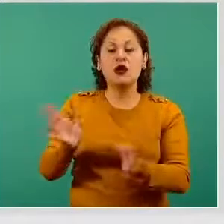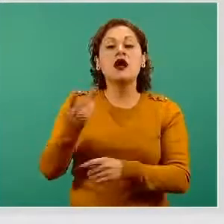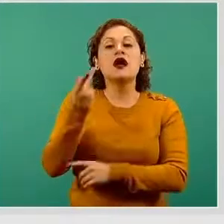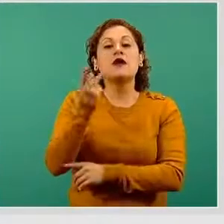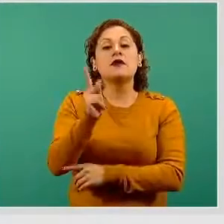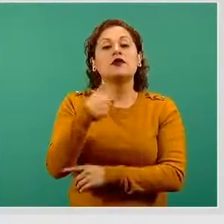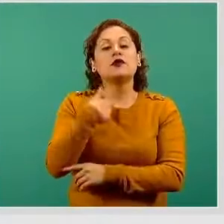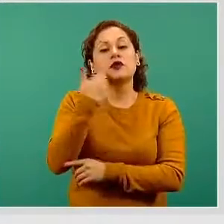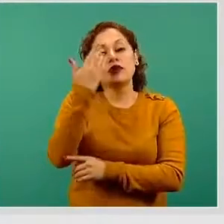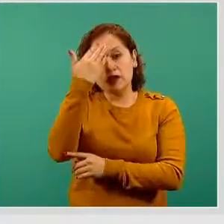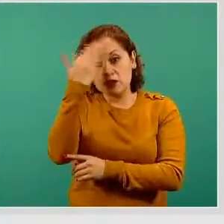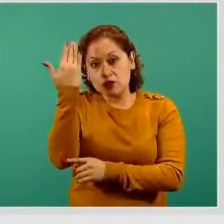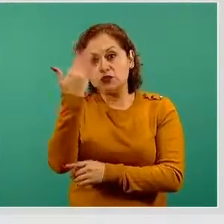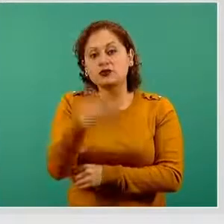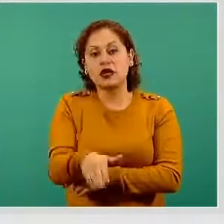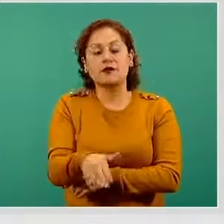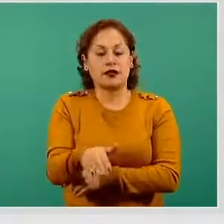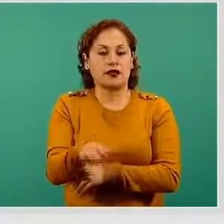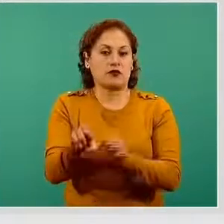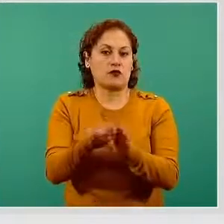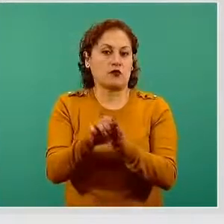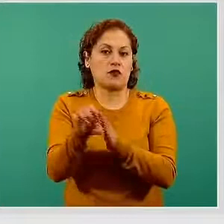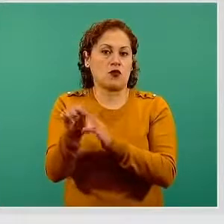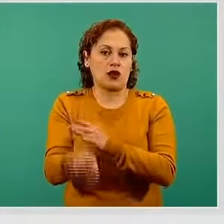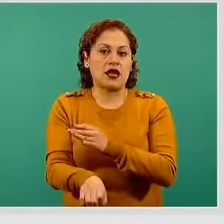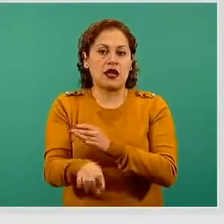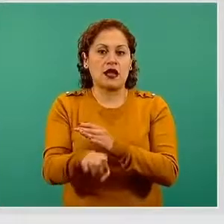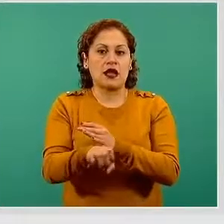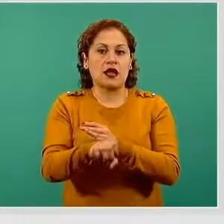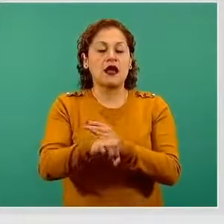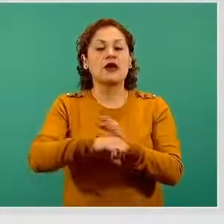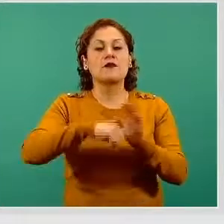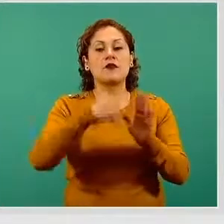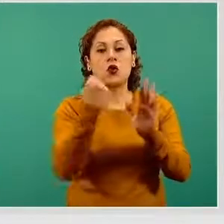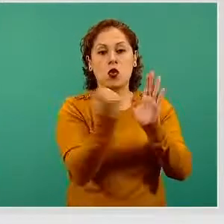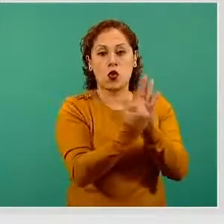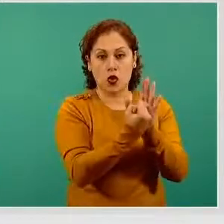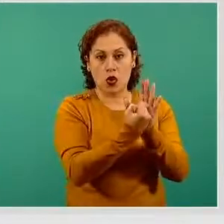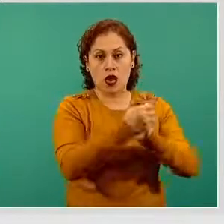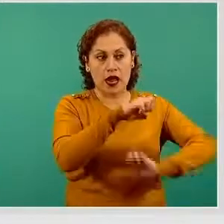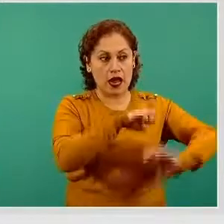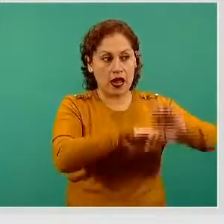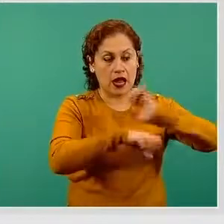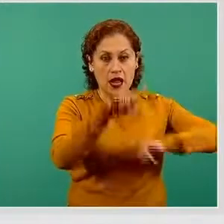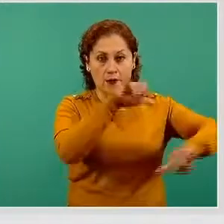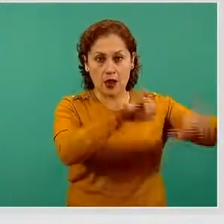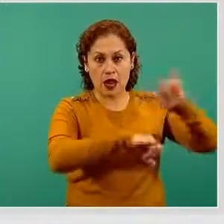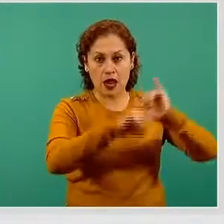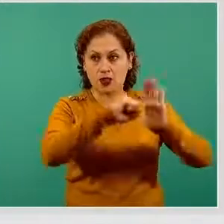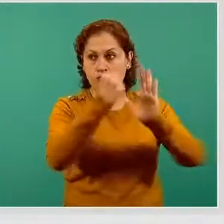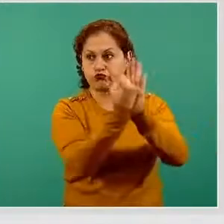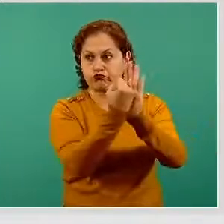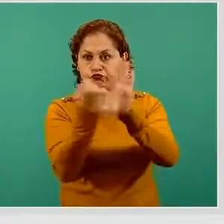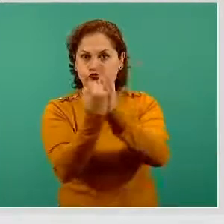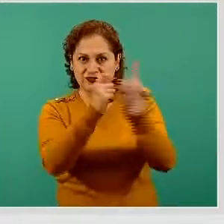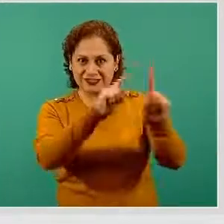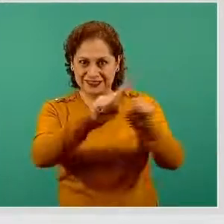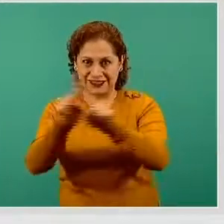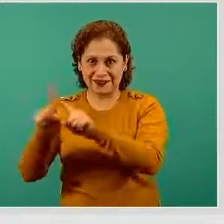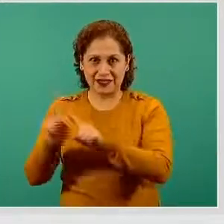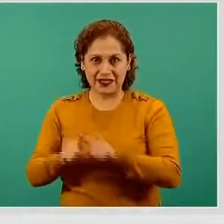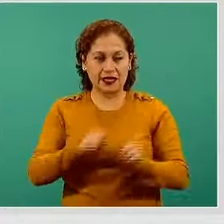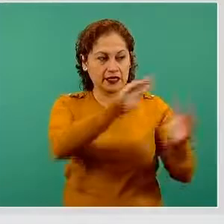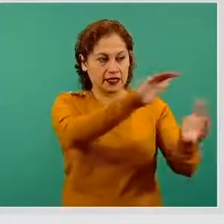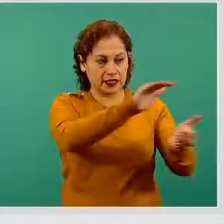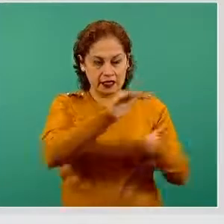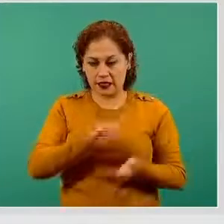que se aplican por cada uno de cada uno de los laboratorios, lo cual nos va a dar idea de cómo sí se avanza o no en la